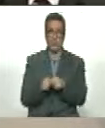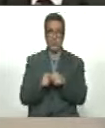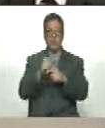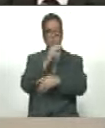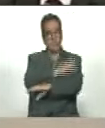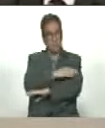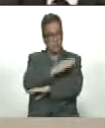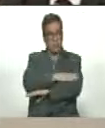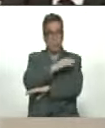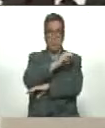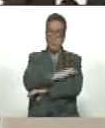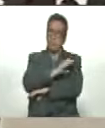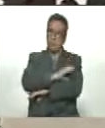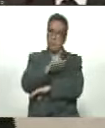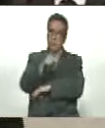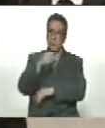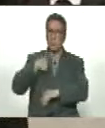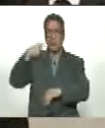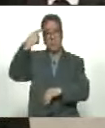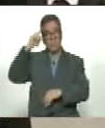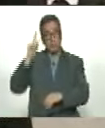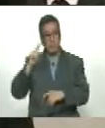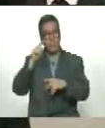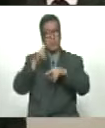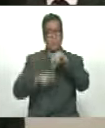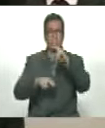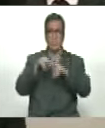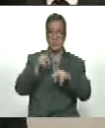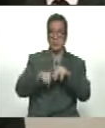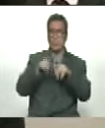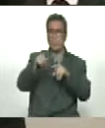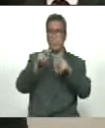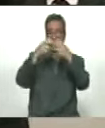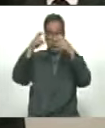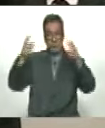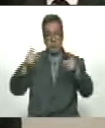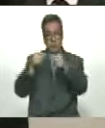actitud que yo creo que es constructiva hacia